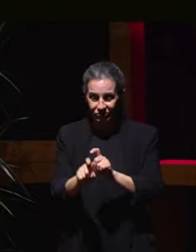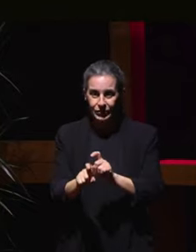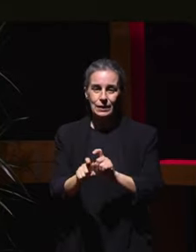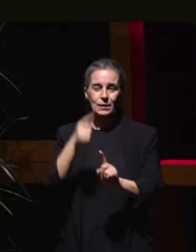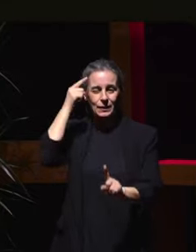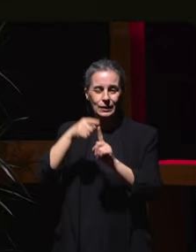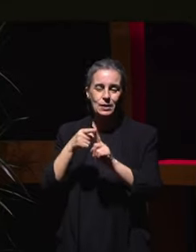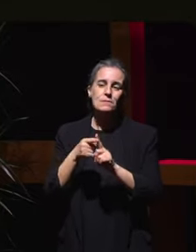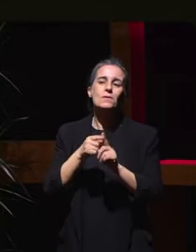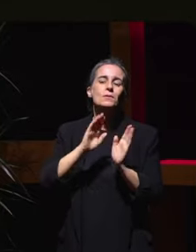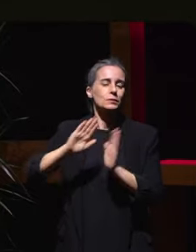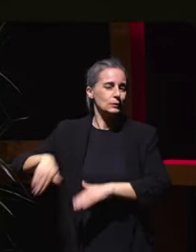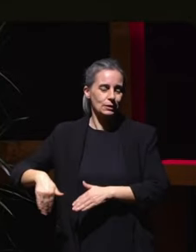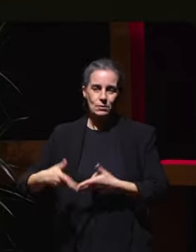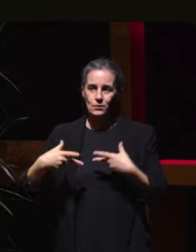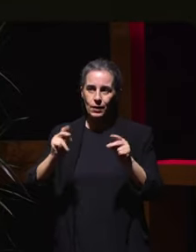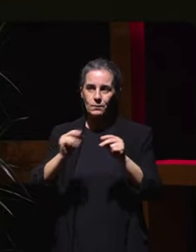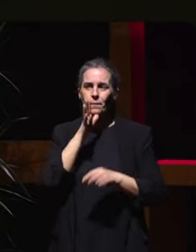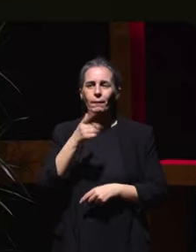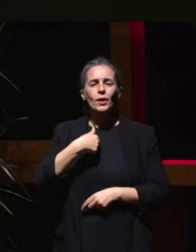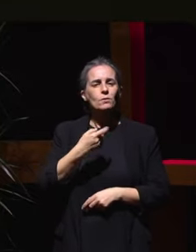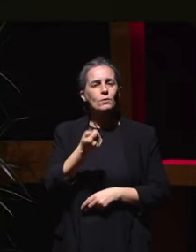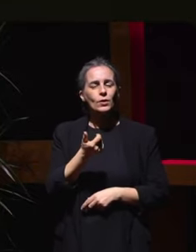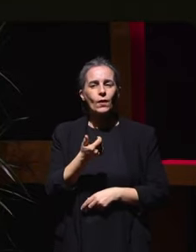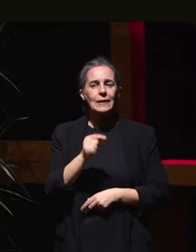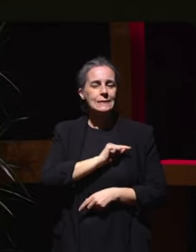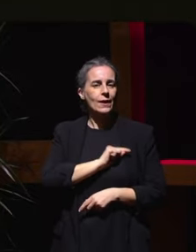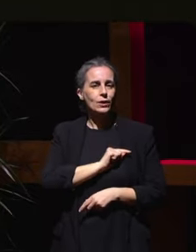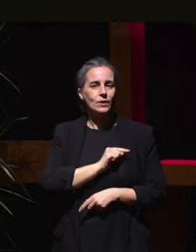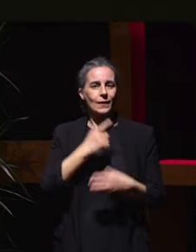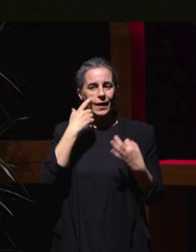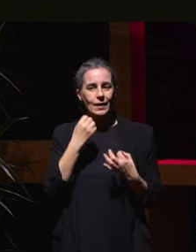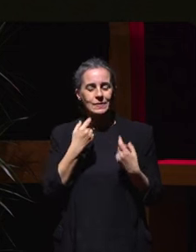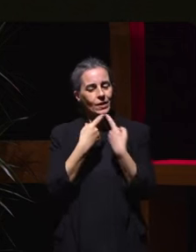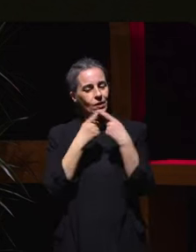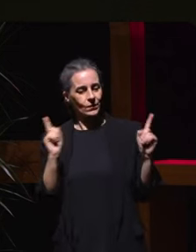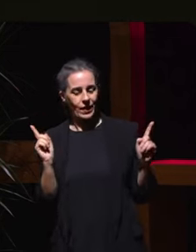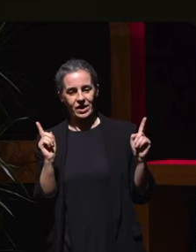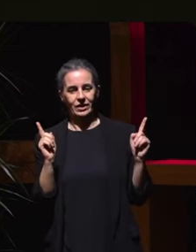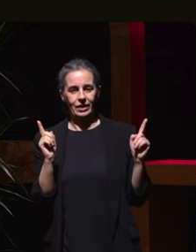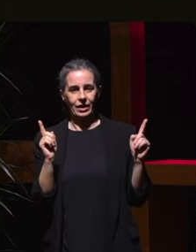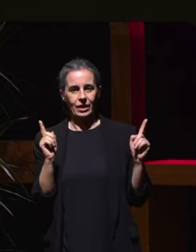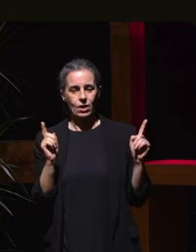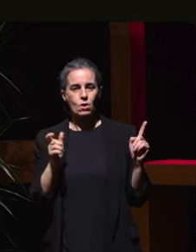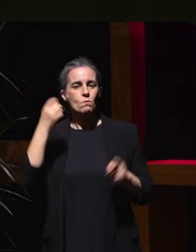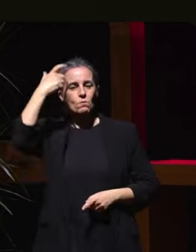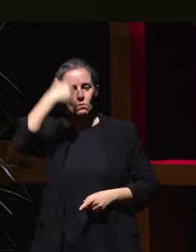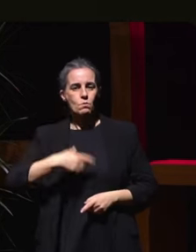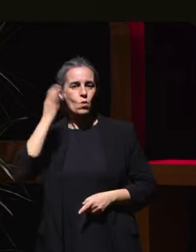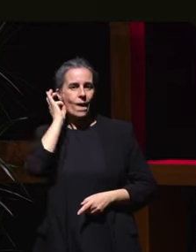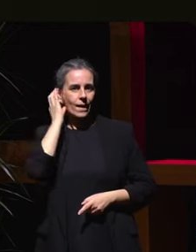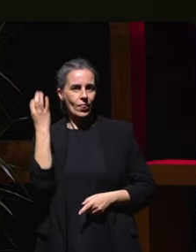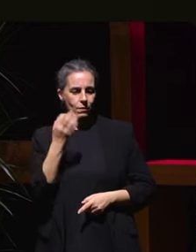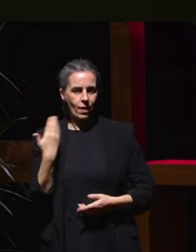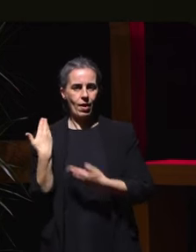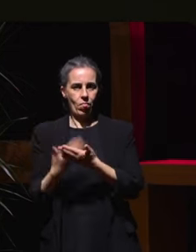porque temos esa sensación de que non é o mesmo o que ten que aportar a muller